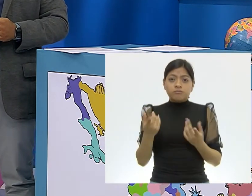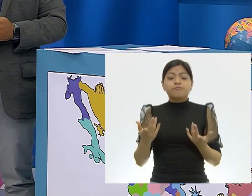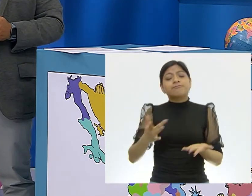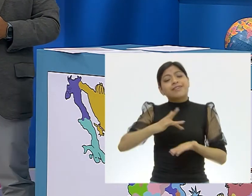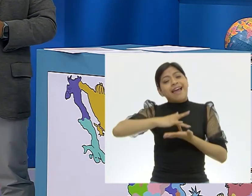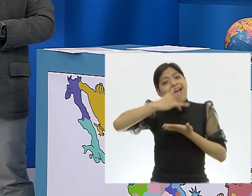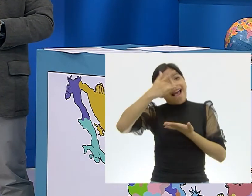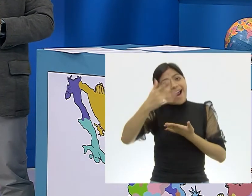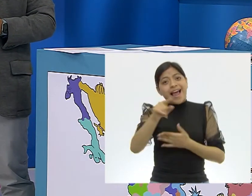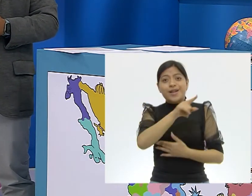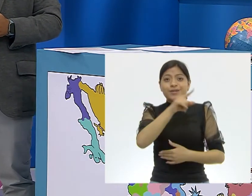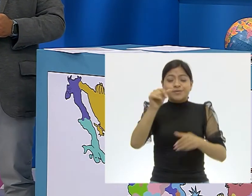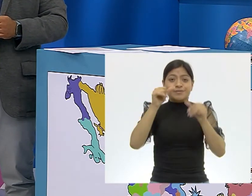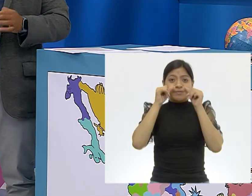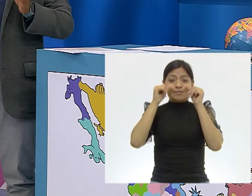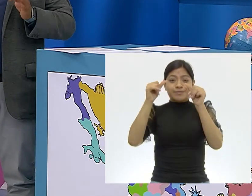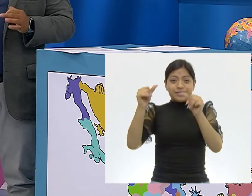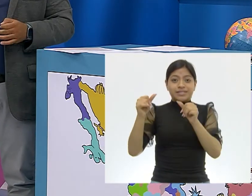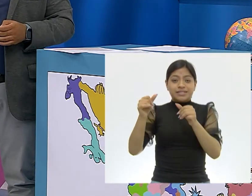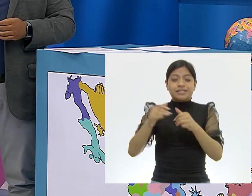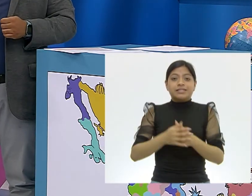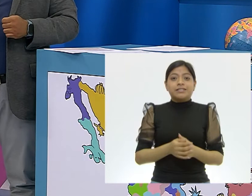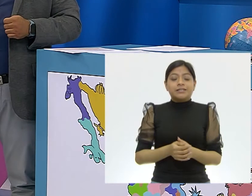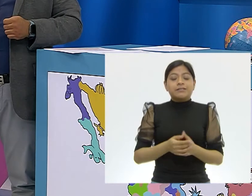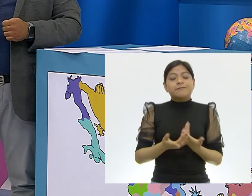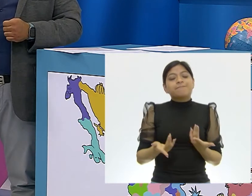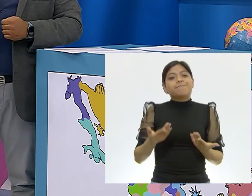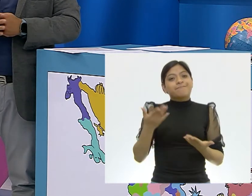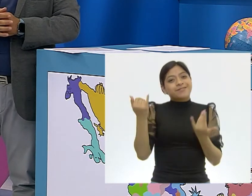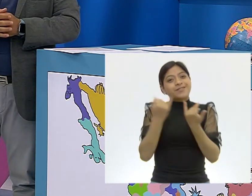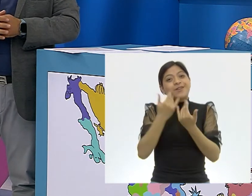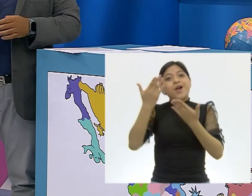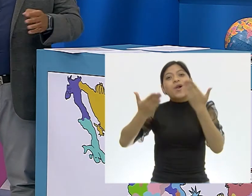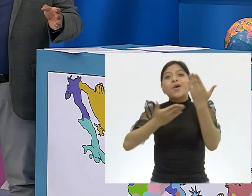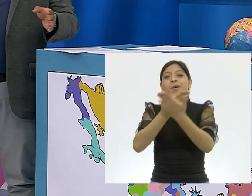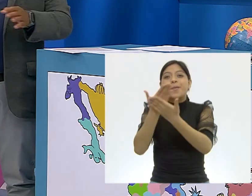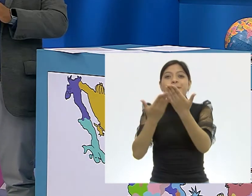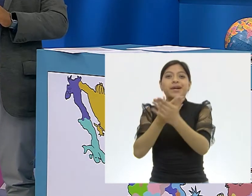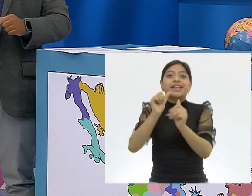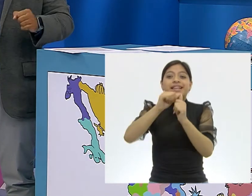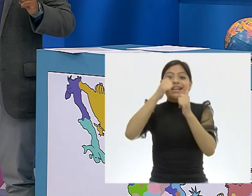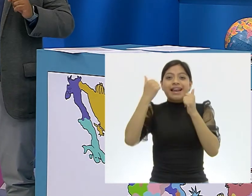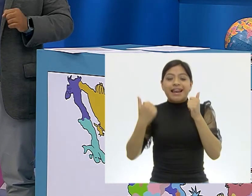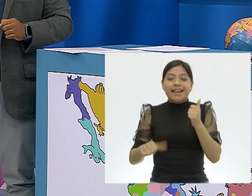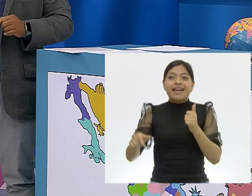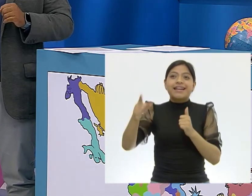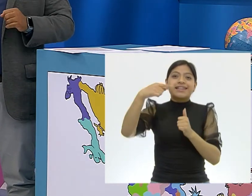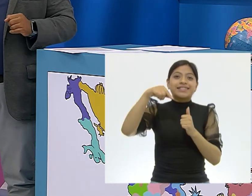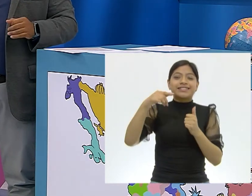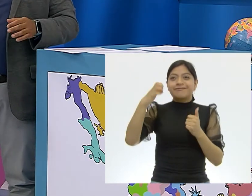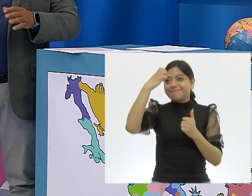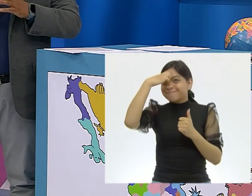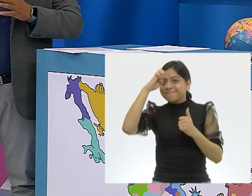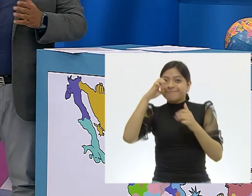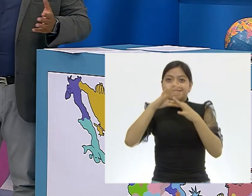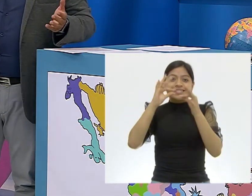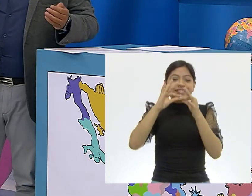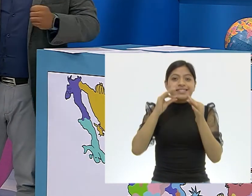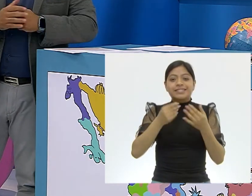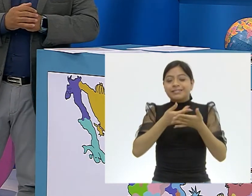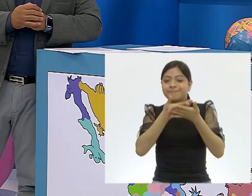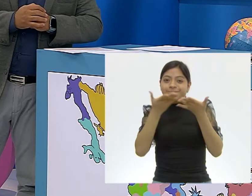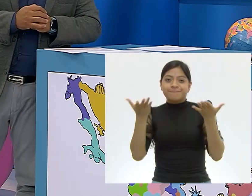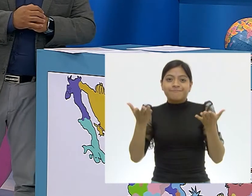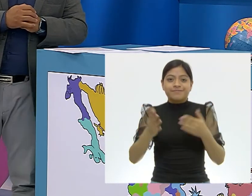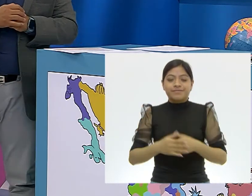infinitamente su atención, su apoyo y sobre todo compartir con el equipo de artes todo un mundo de experiencias que nos ofrecen las